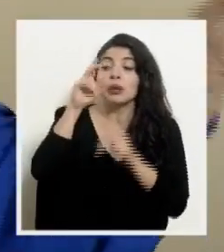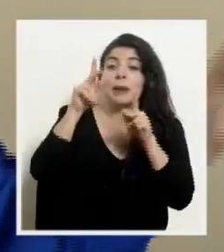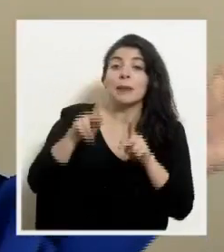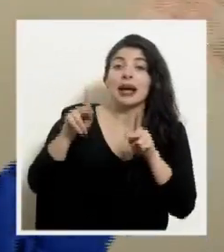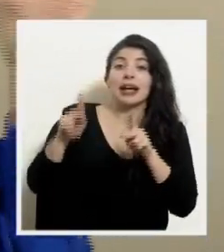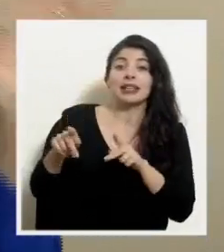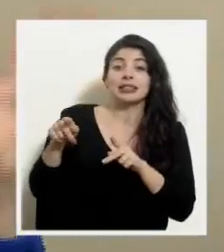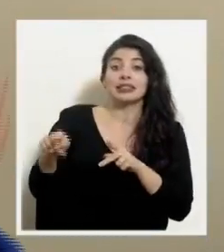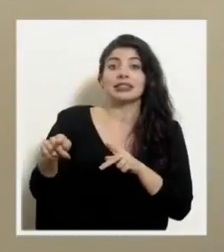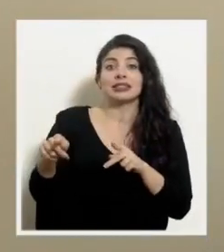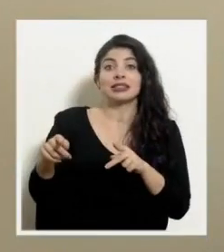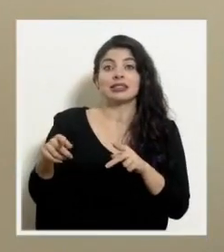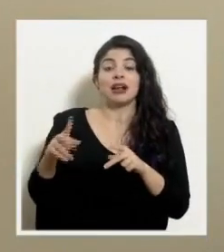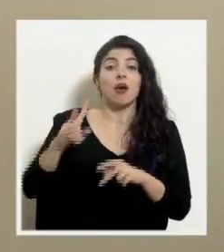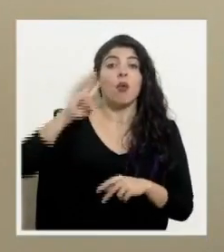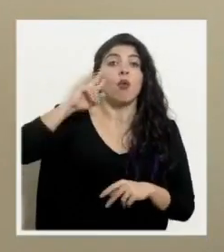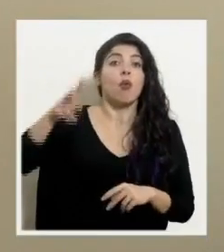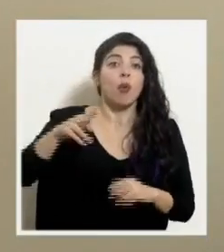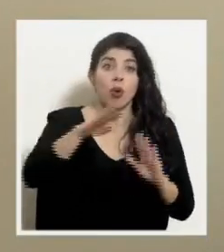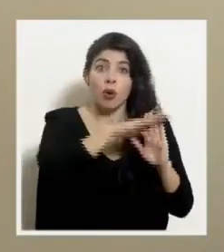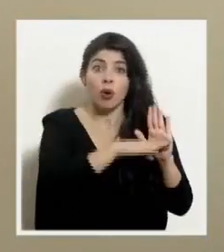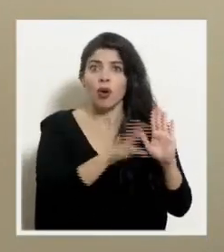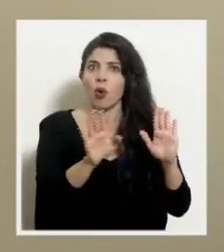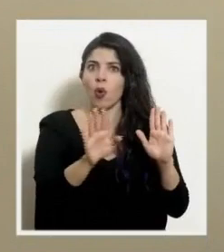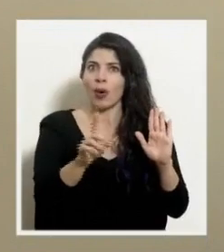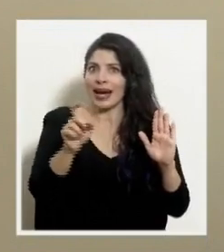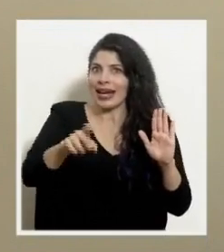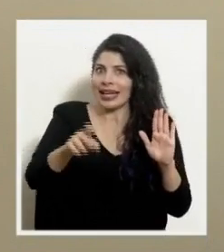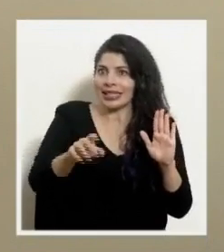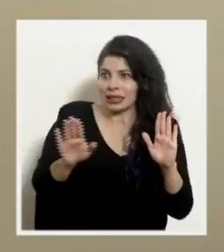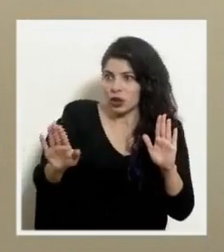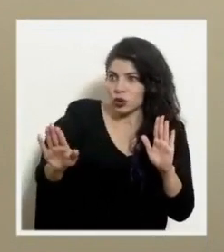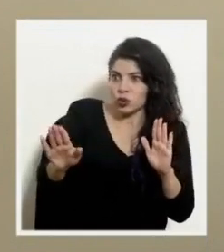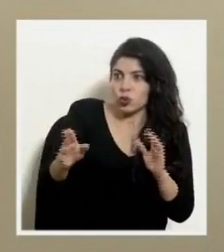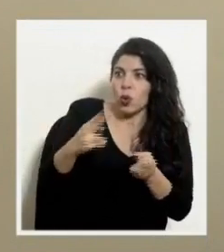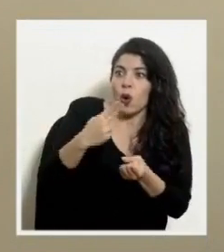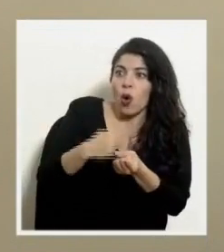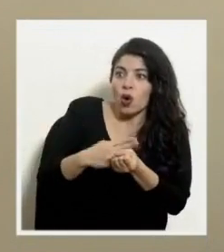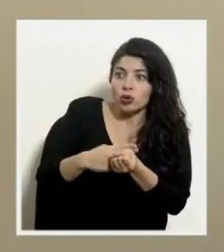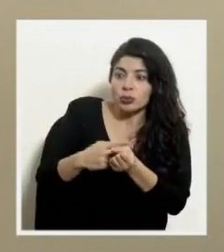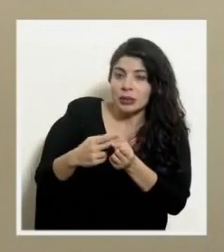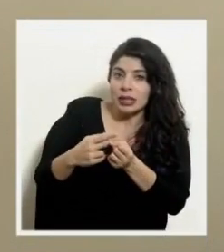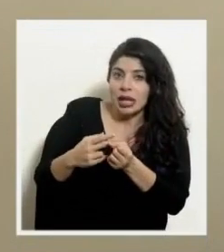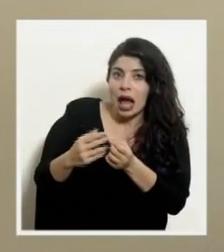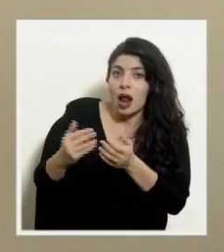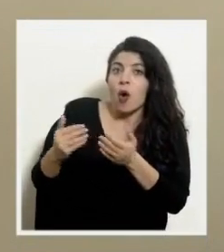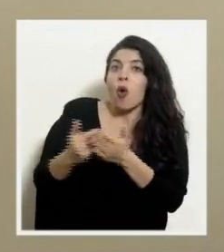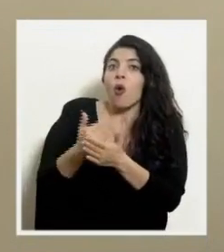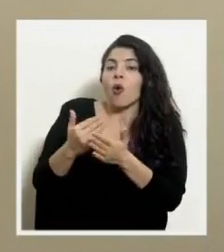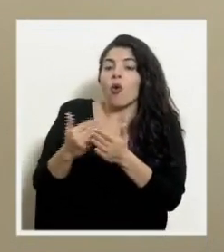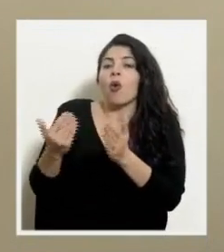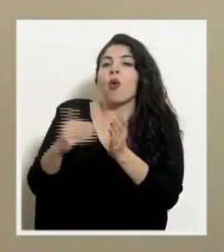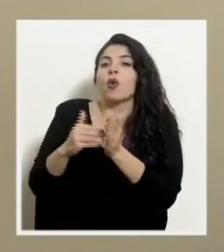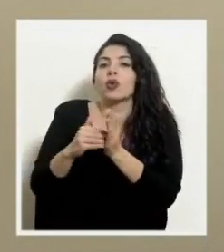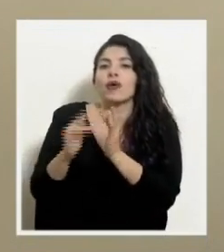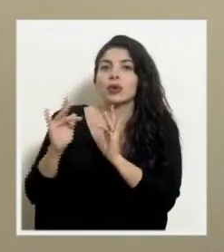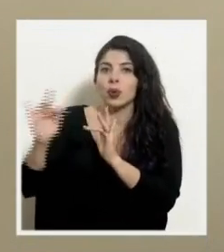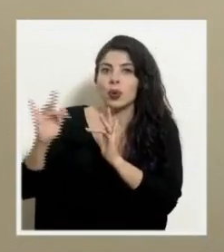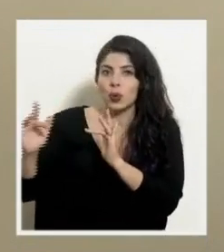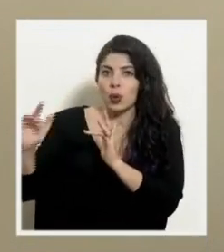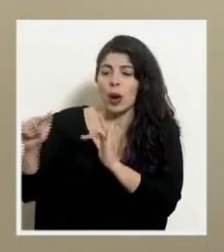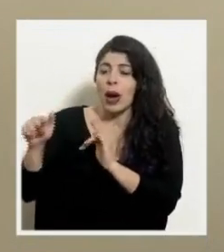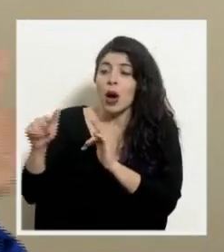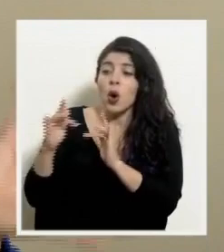siquiera divorciadas de las medidas sanitarias. Necesitamos recuperar la capacidad hospitalaria, eso es fundamental. Para recuperar la